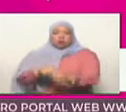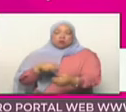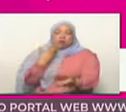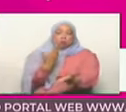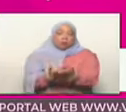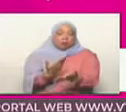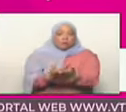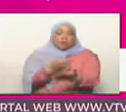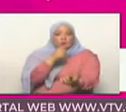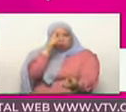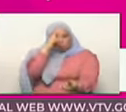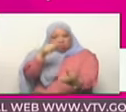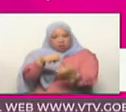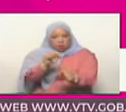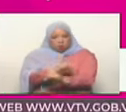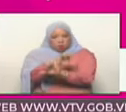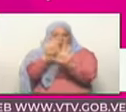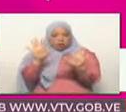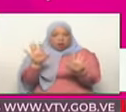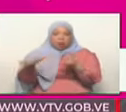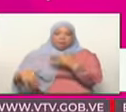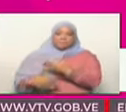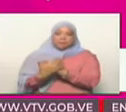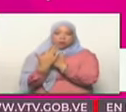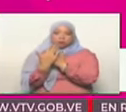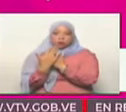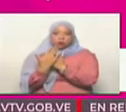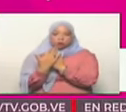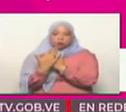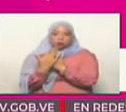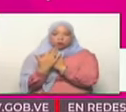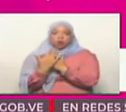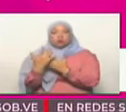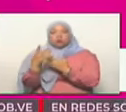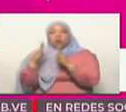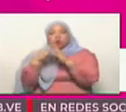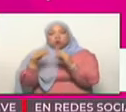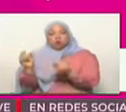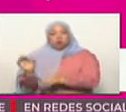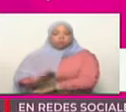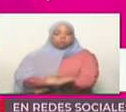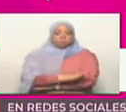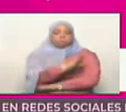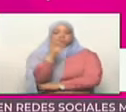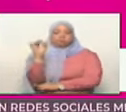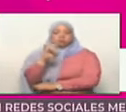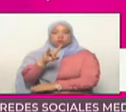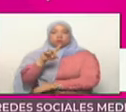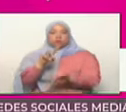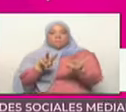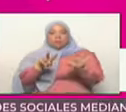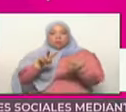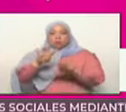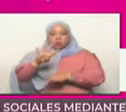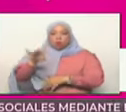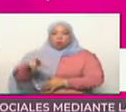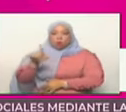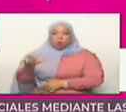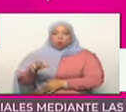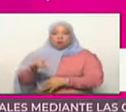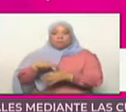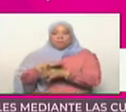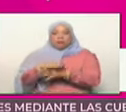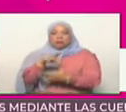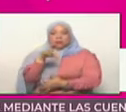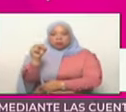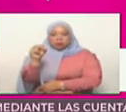atacar en la madrugada, el amanecer y todo el día del lunes 29 de julio y martes 30 de